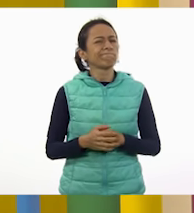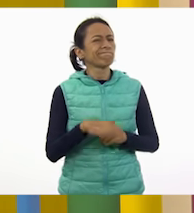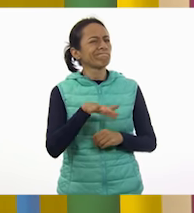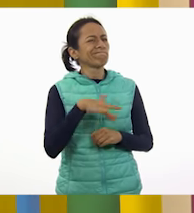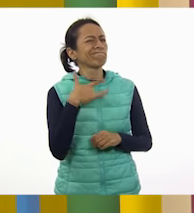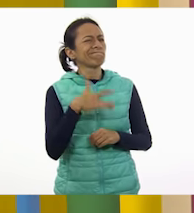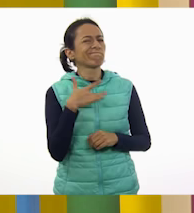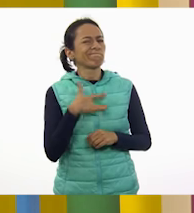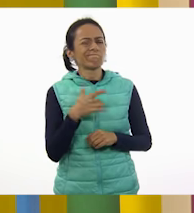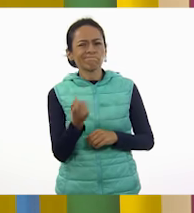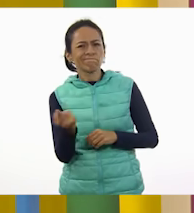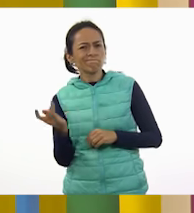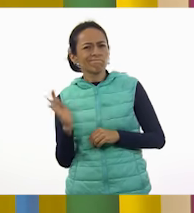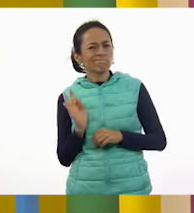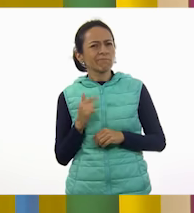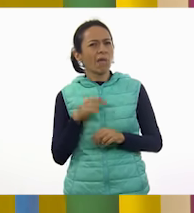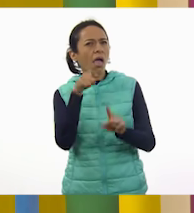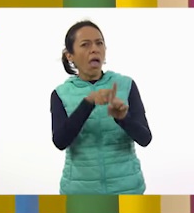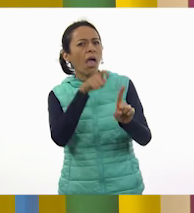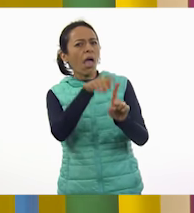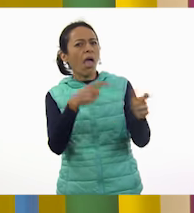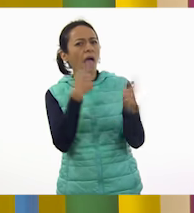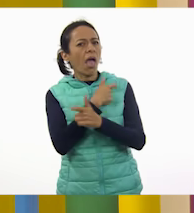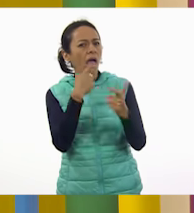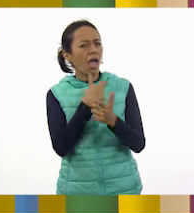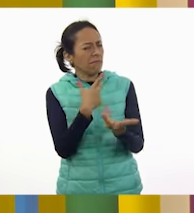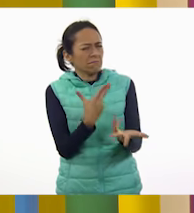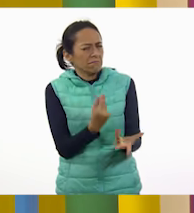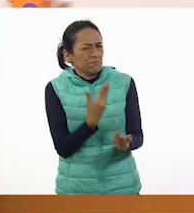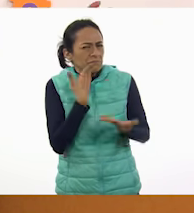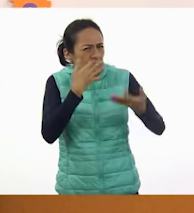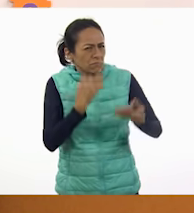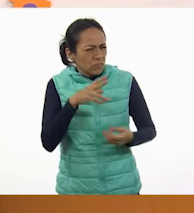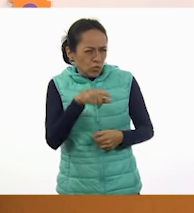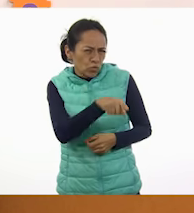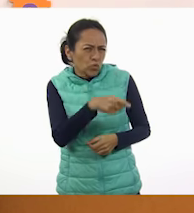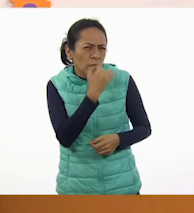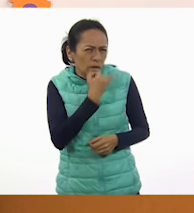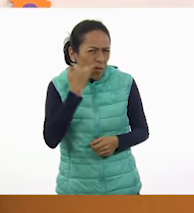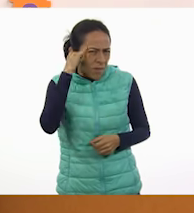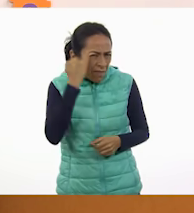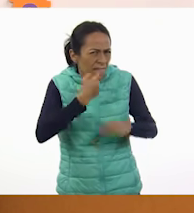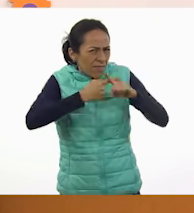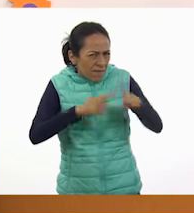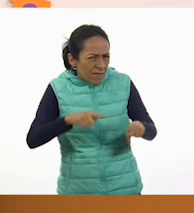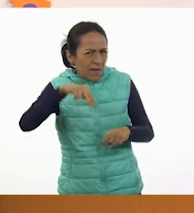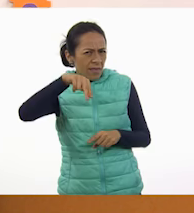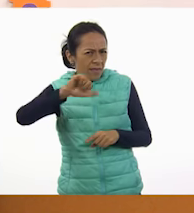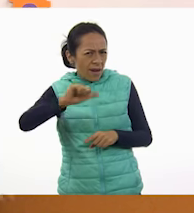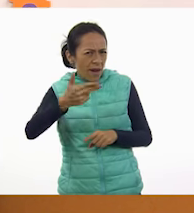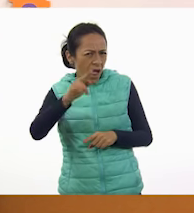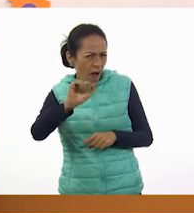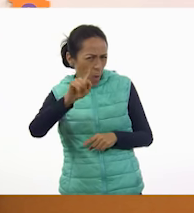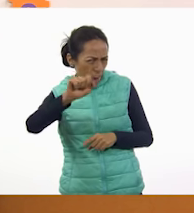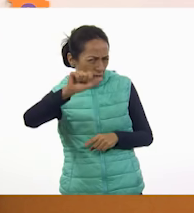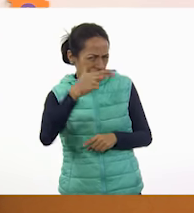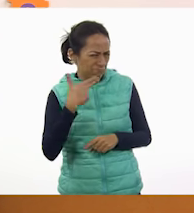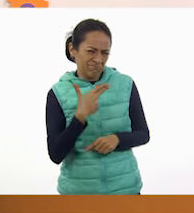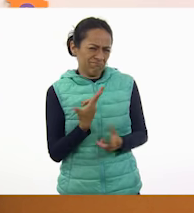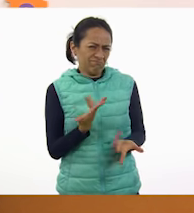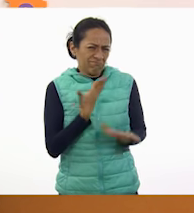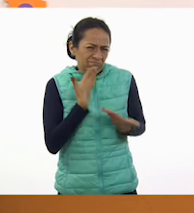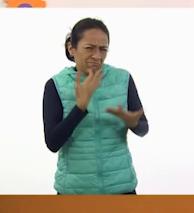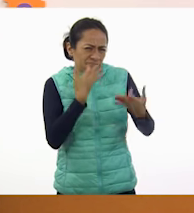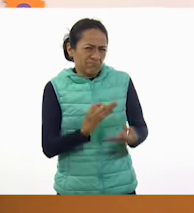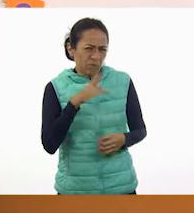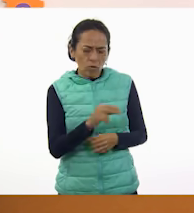bien que se burlaran de ella porque hablaba otra lengua, el náhuatl. Eso no se totalmente de acuerdo contigo, Pilar. No. A veces, cuando notamos